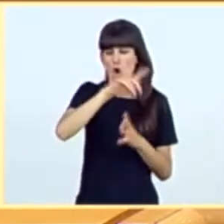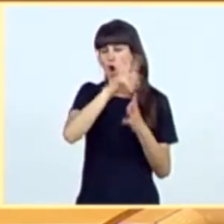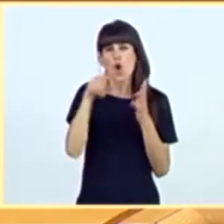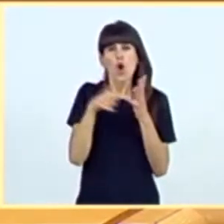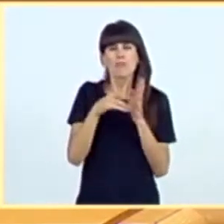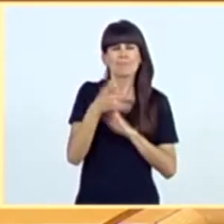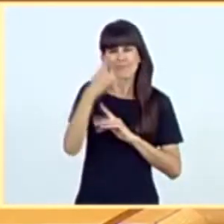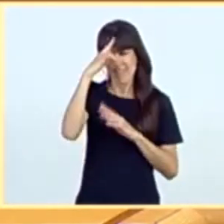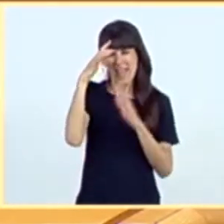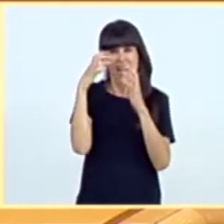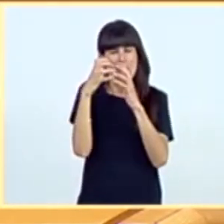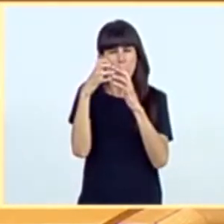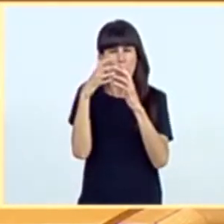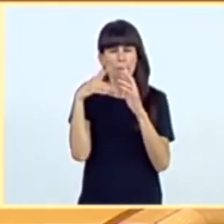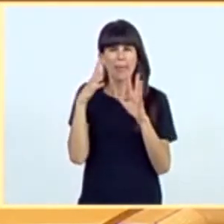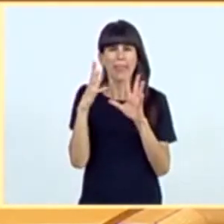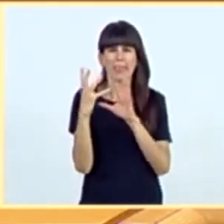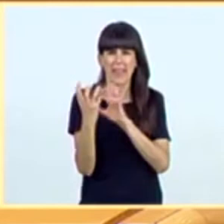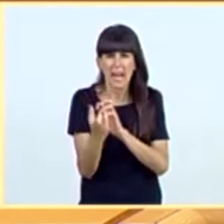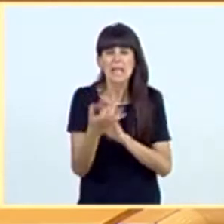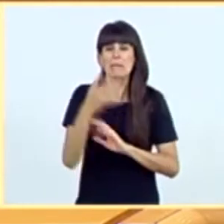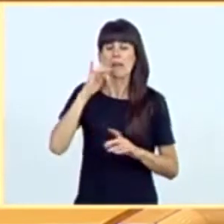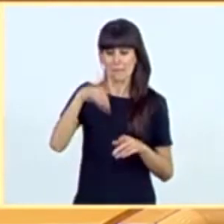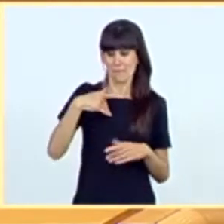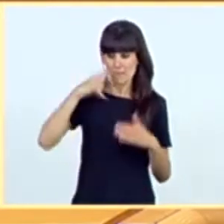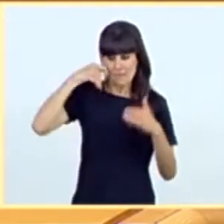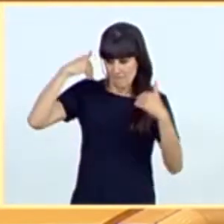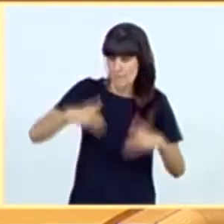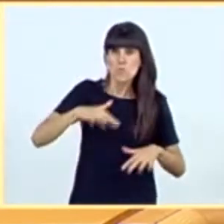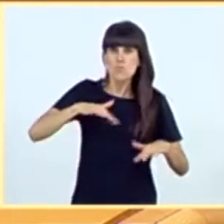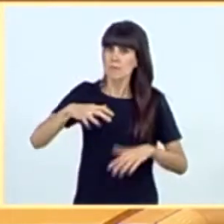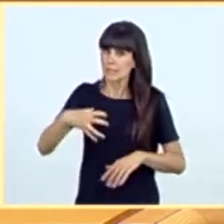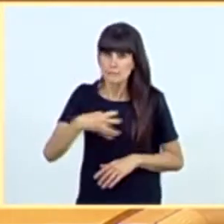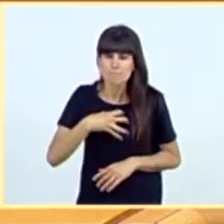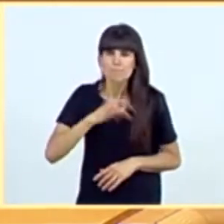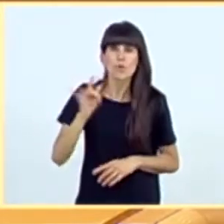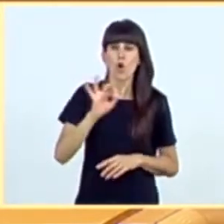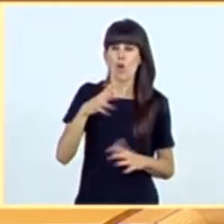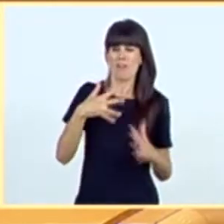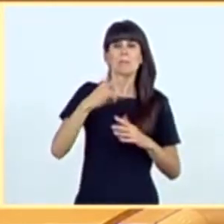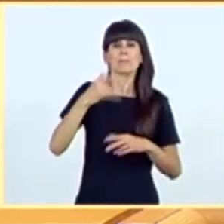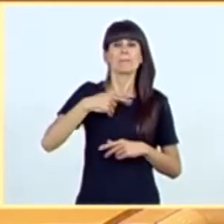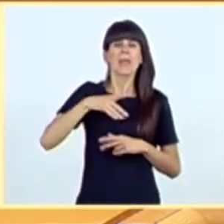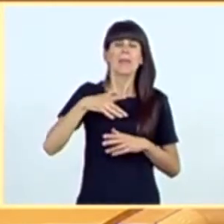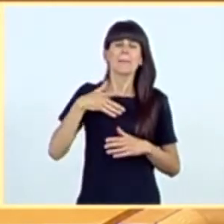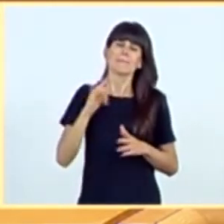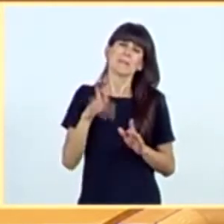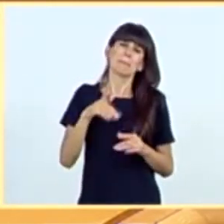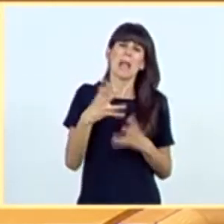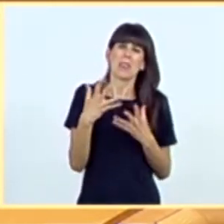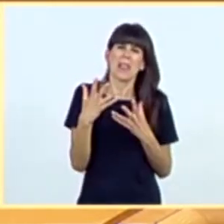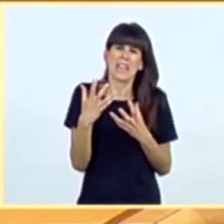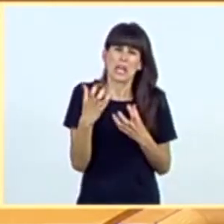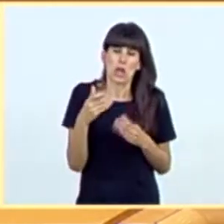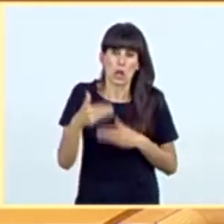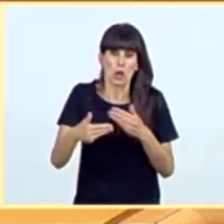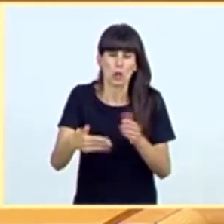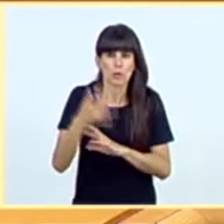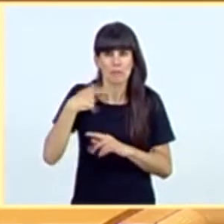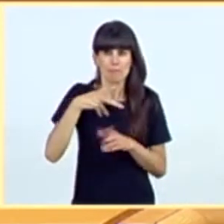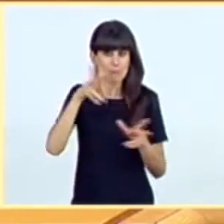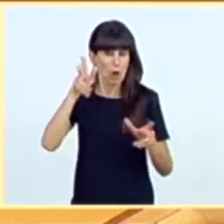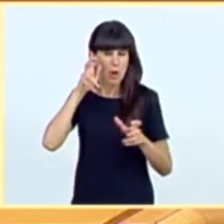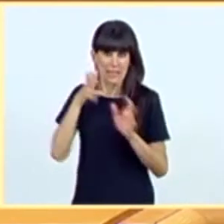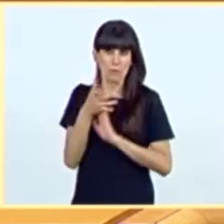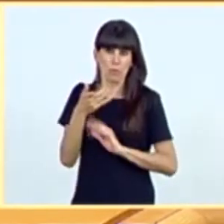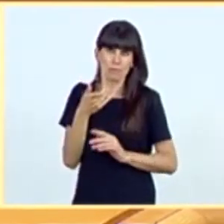terminalidad neurodegenerativa, deterioro funcional severo, deterioro funcional grave, más deterioro cognitivo moderado. Usted me lee argumentarios, yo le